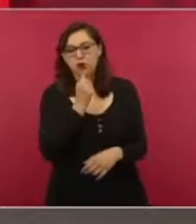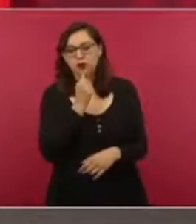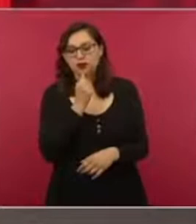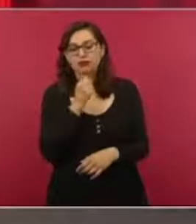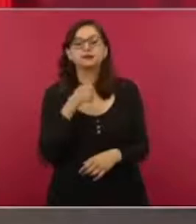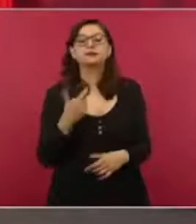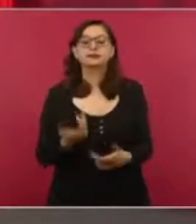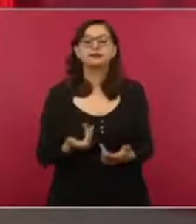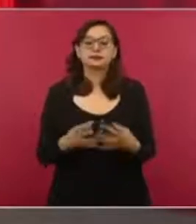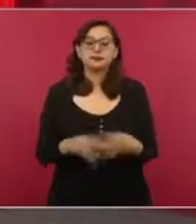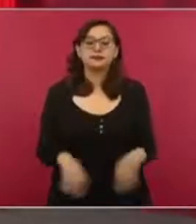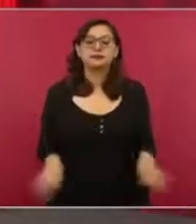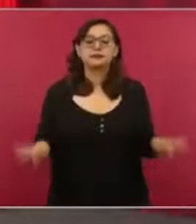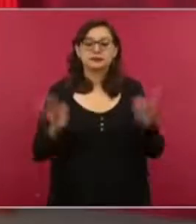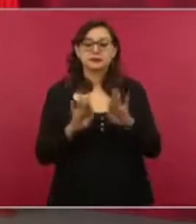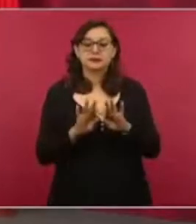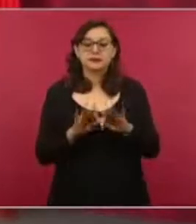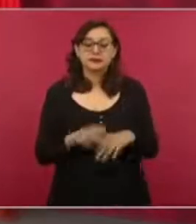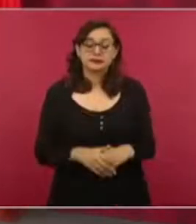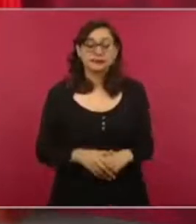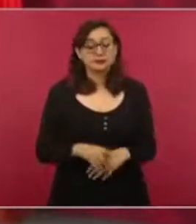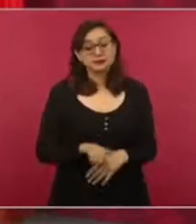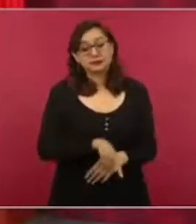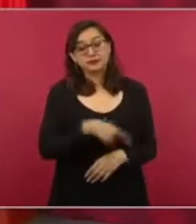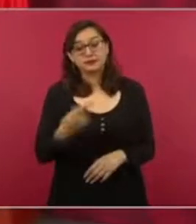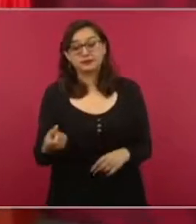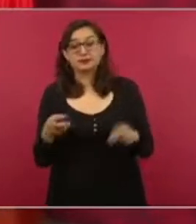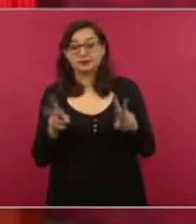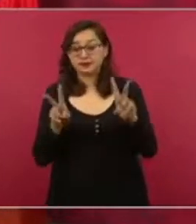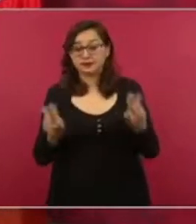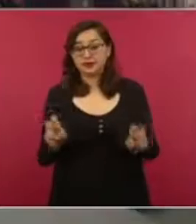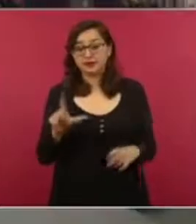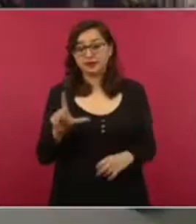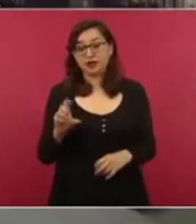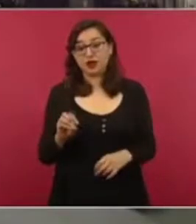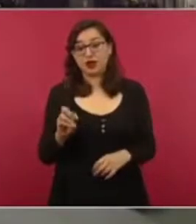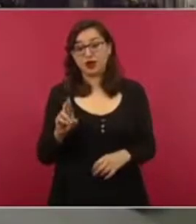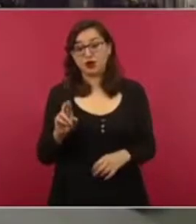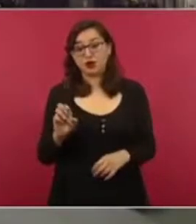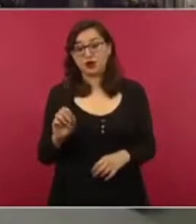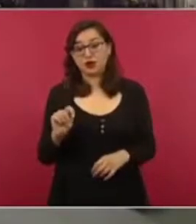es importante. Lo otro de Loret, imagínense